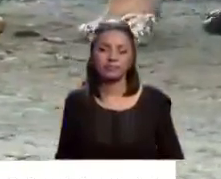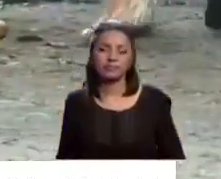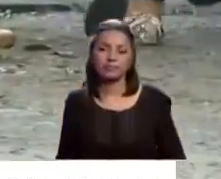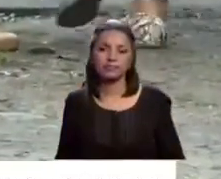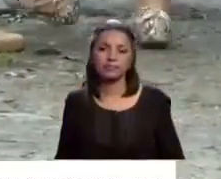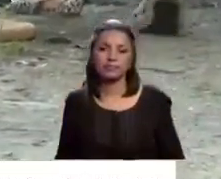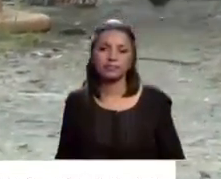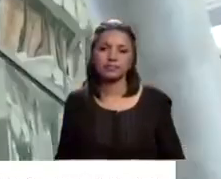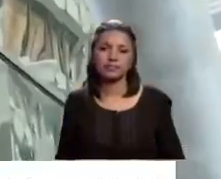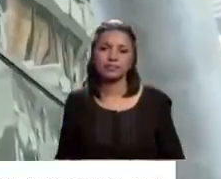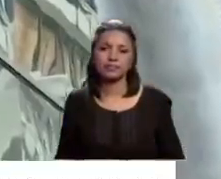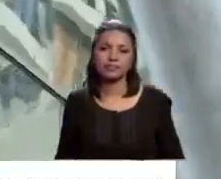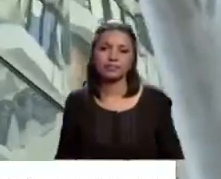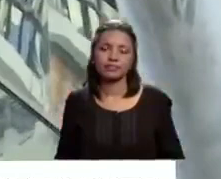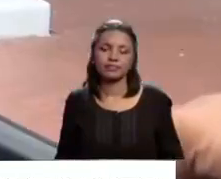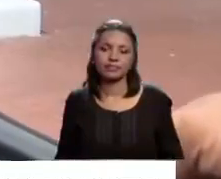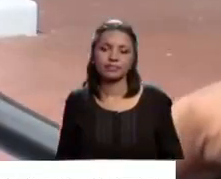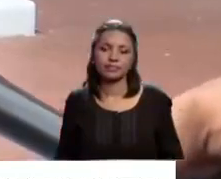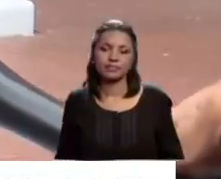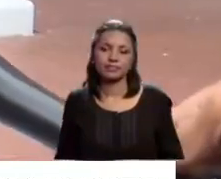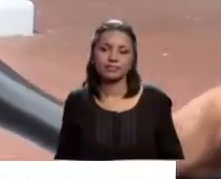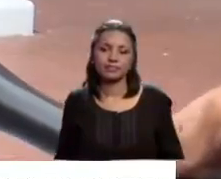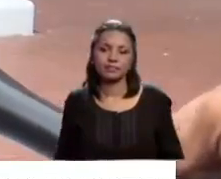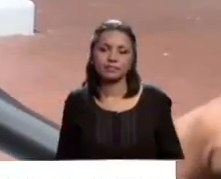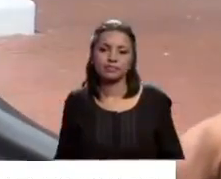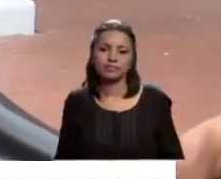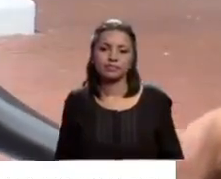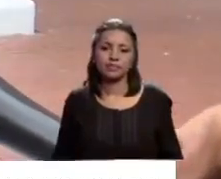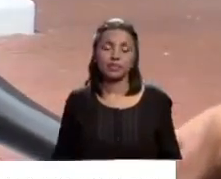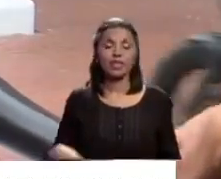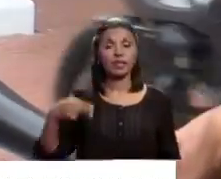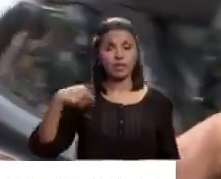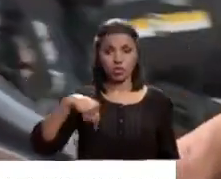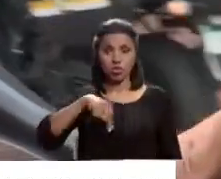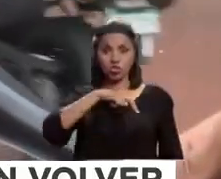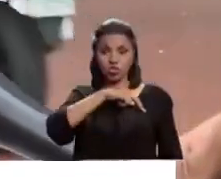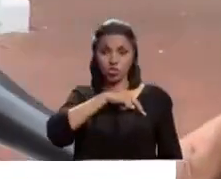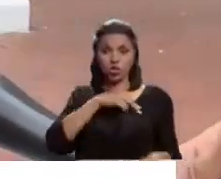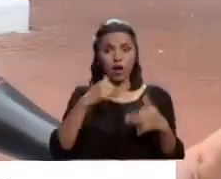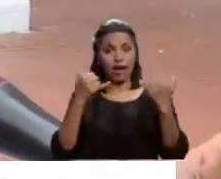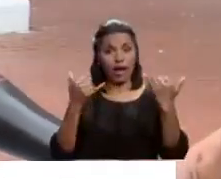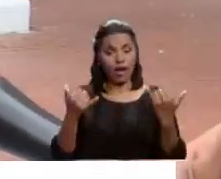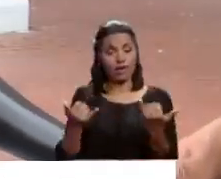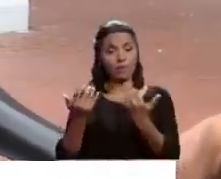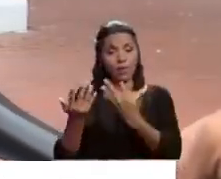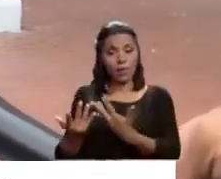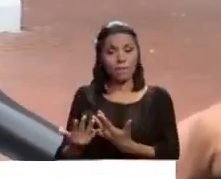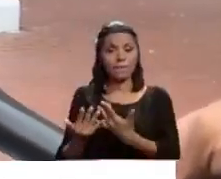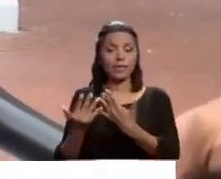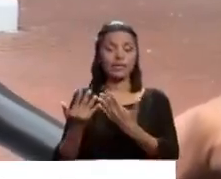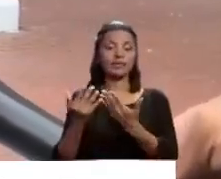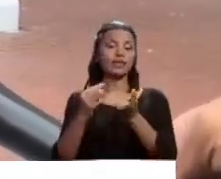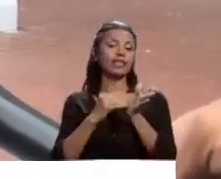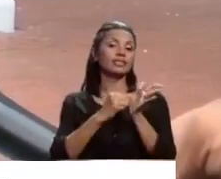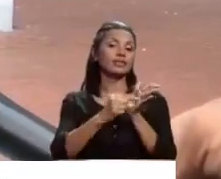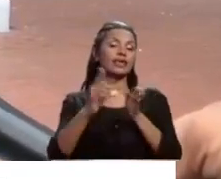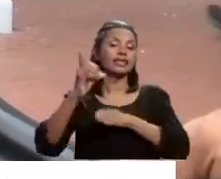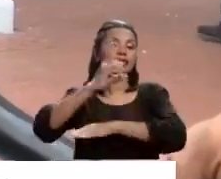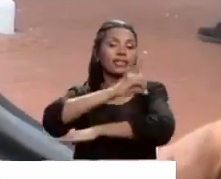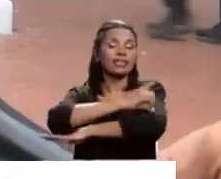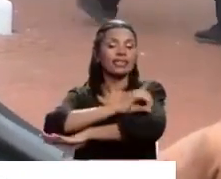las declaraciones. Bueno, sí, efectivamente, nosotros ya esperamos que la semana del día